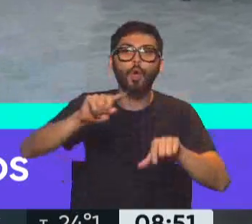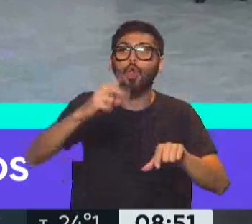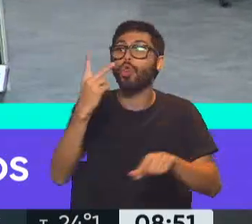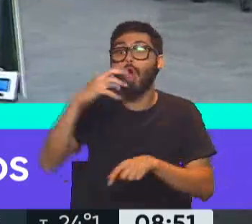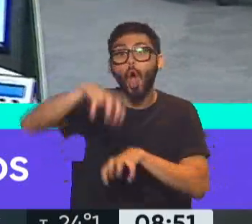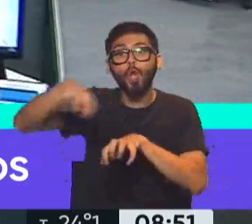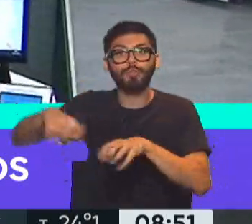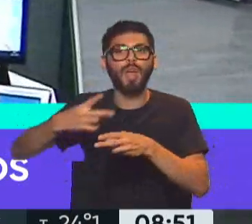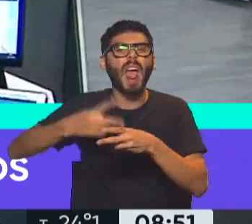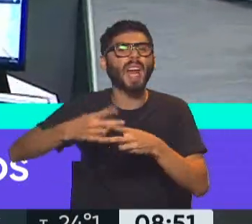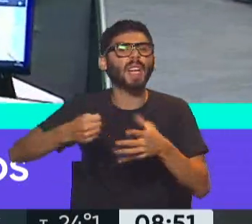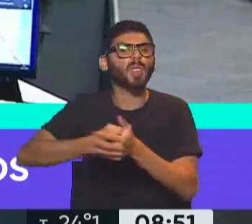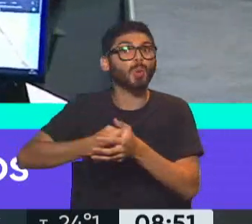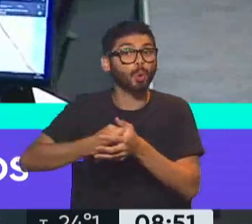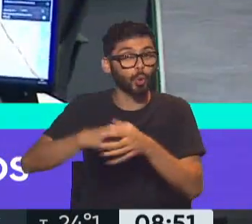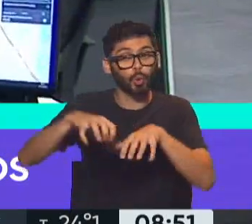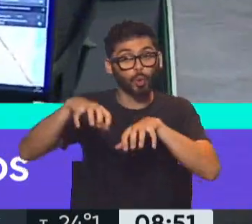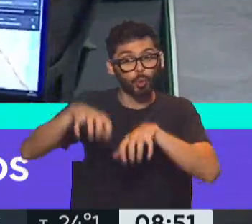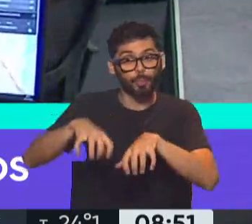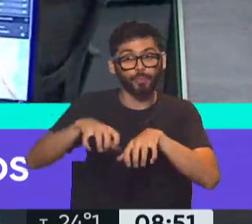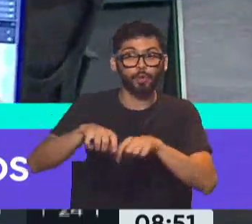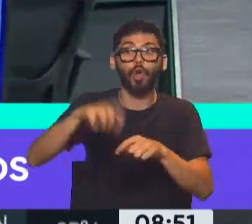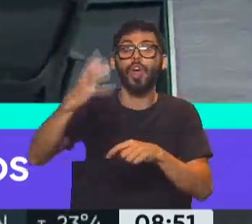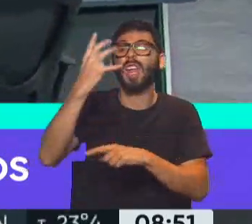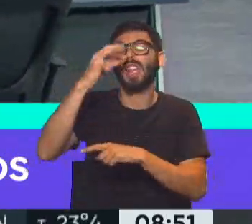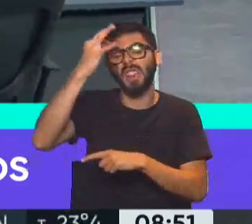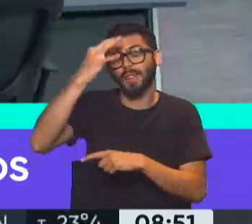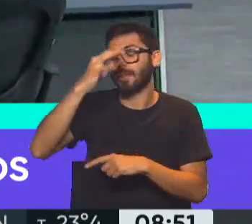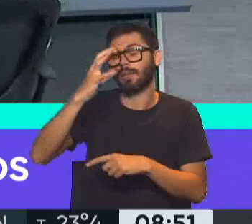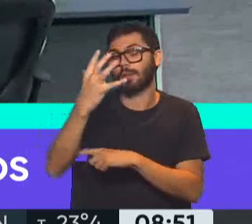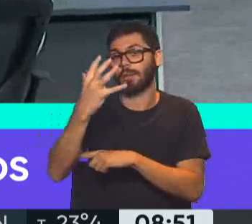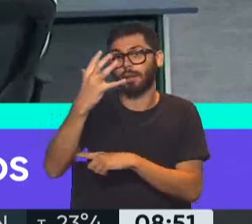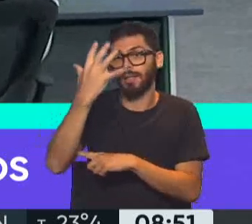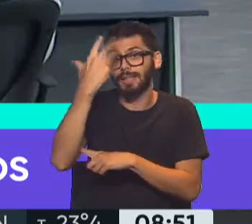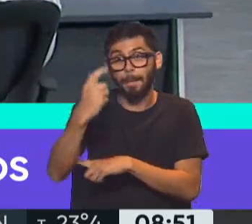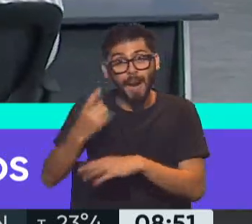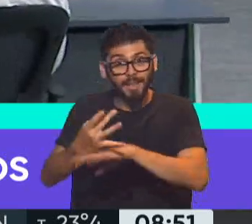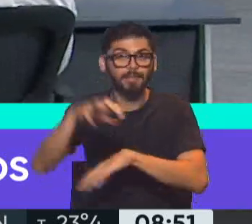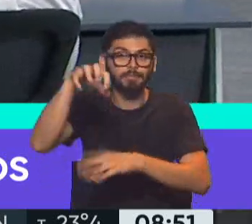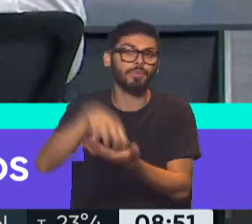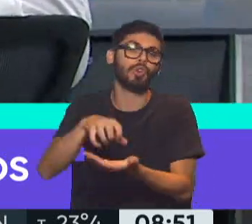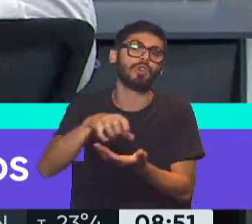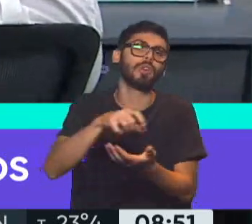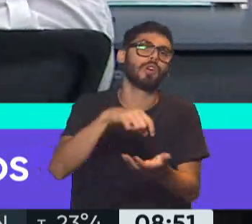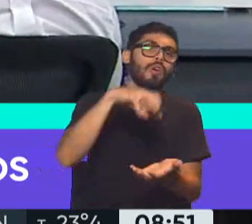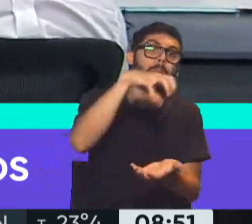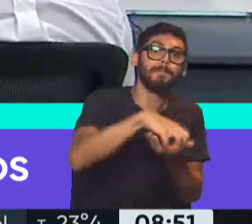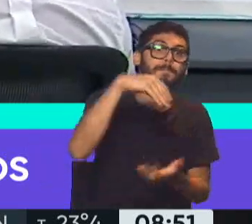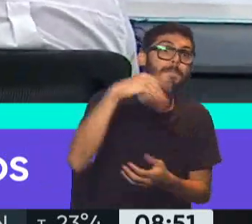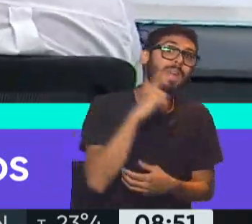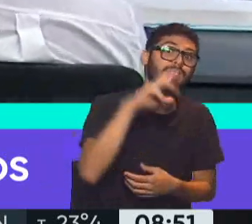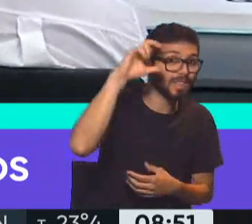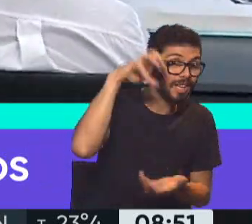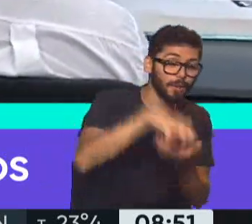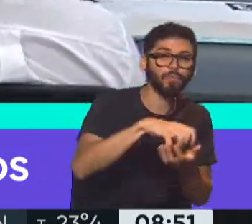retiro en el tren san martín y en el 3 mil 3 decir para coordinar toda la zona norte otro